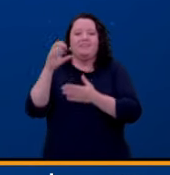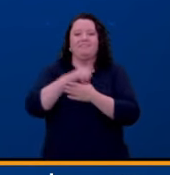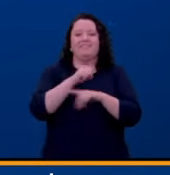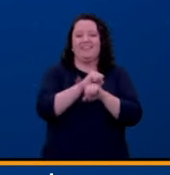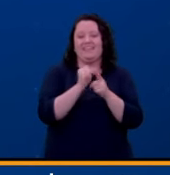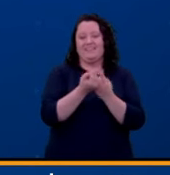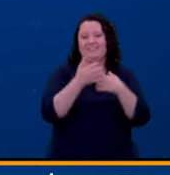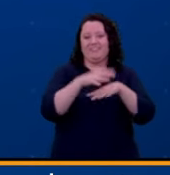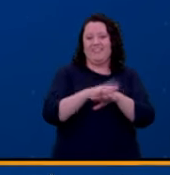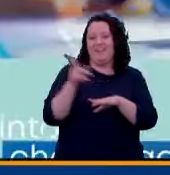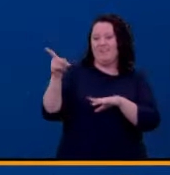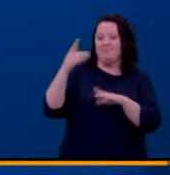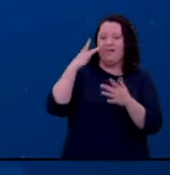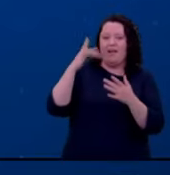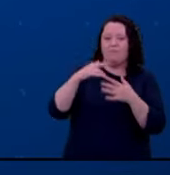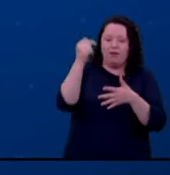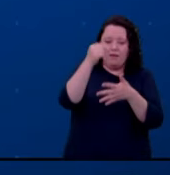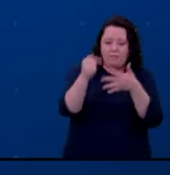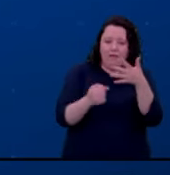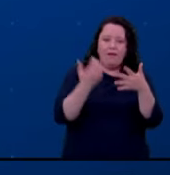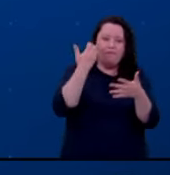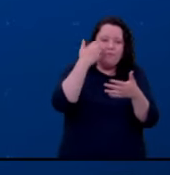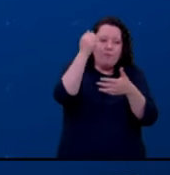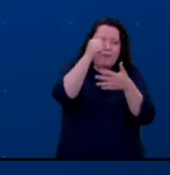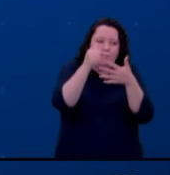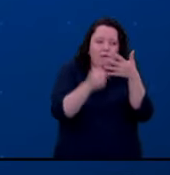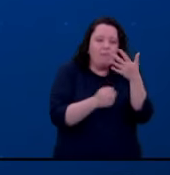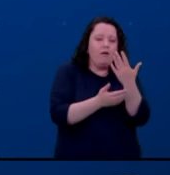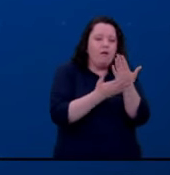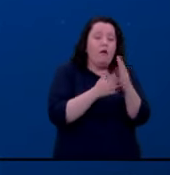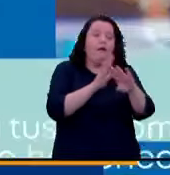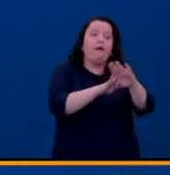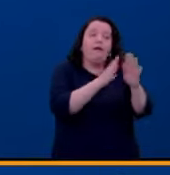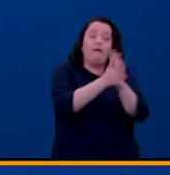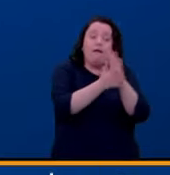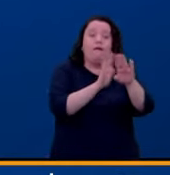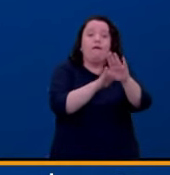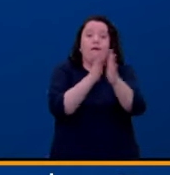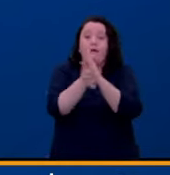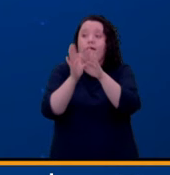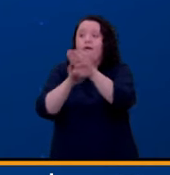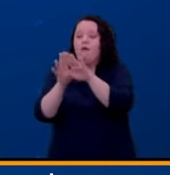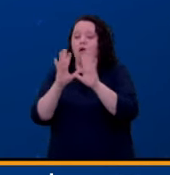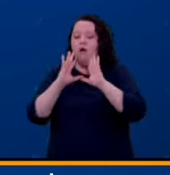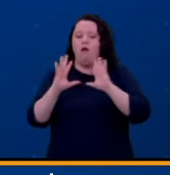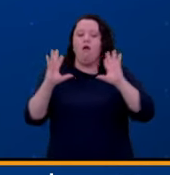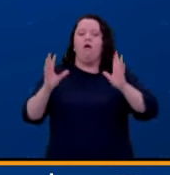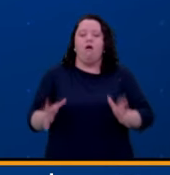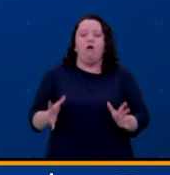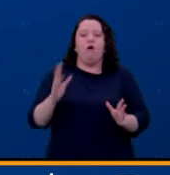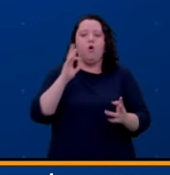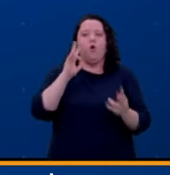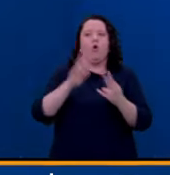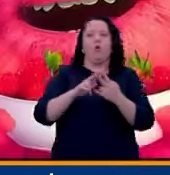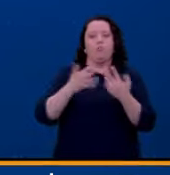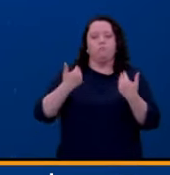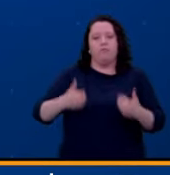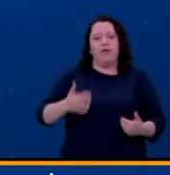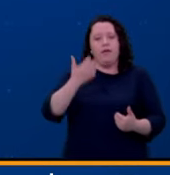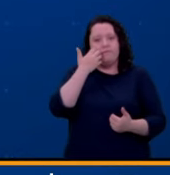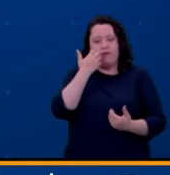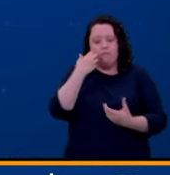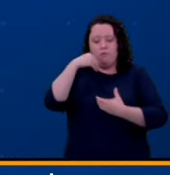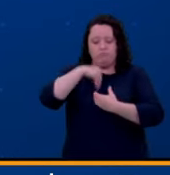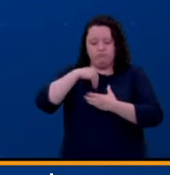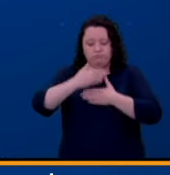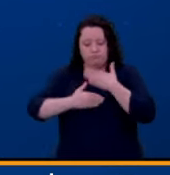personajes que representan los diversos síntomas informan y permiten conocer mejor la enfermedad su tratamiento y demás recomendaciones